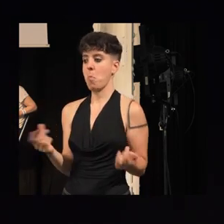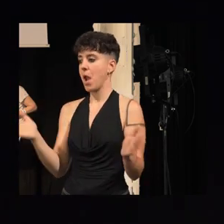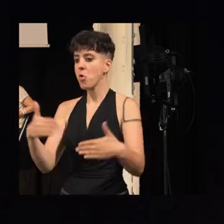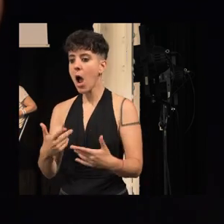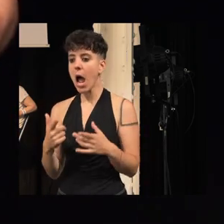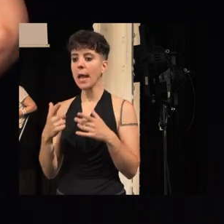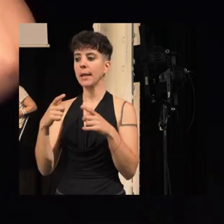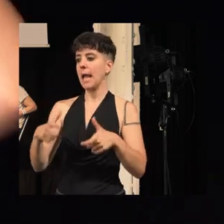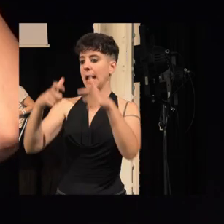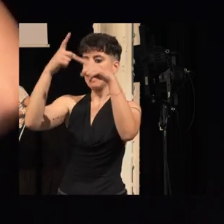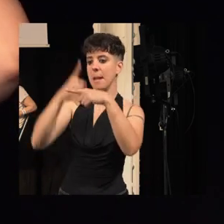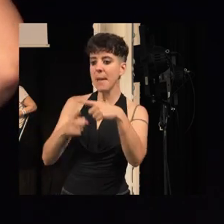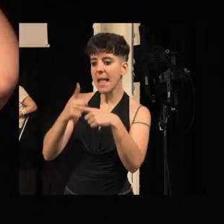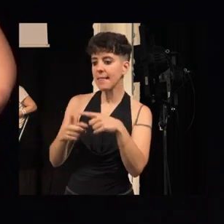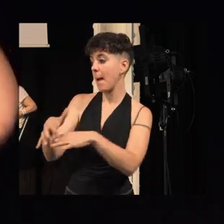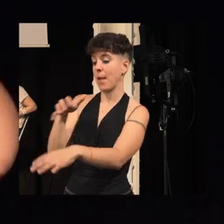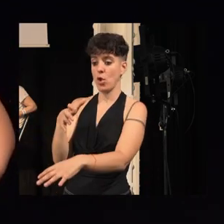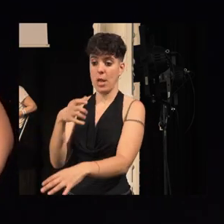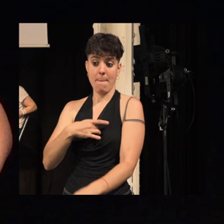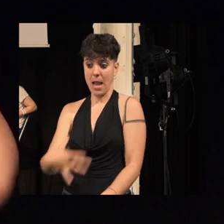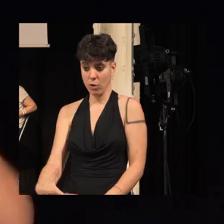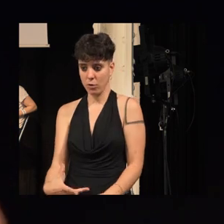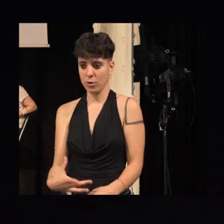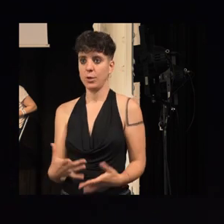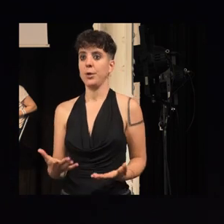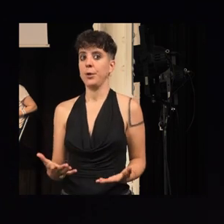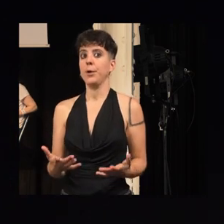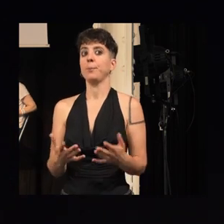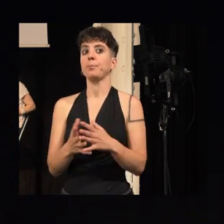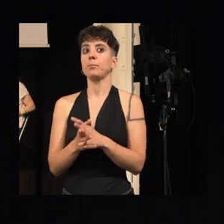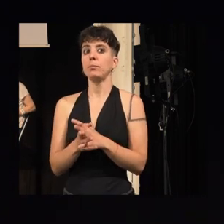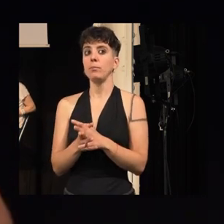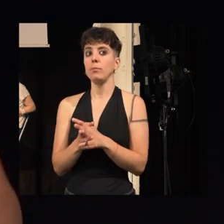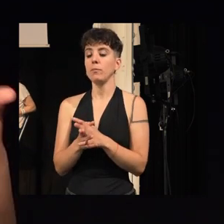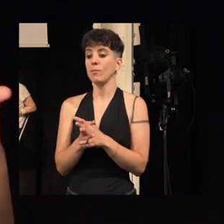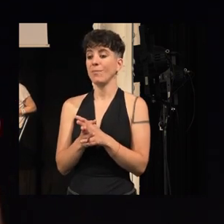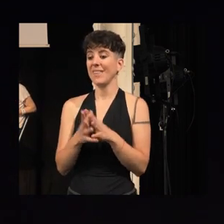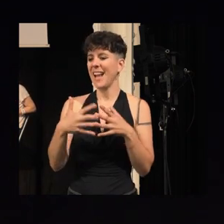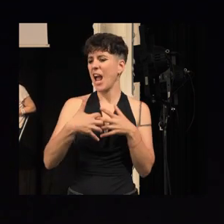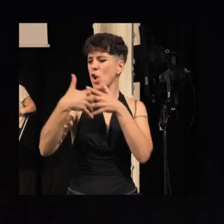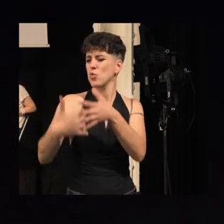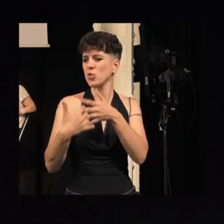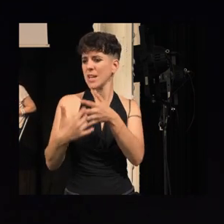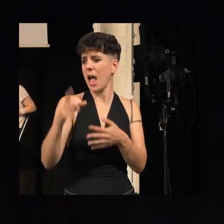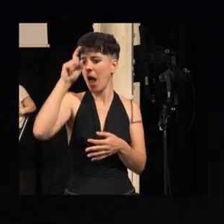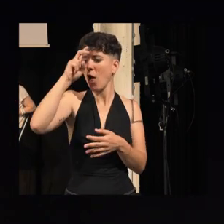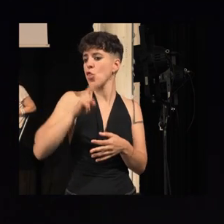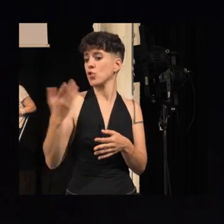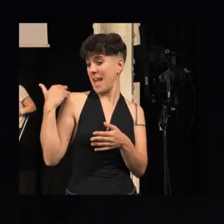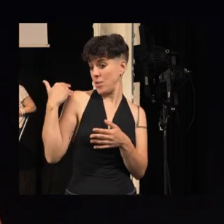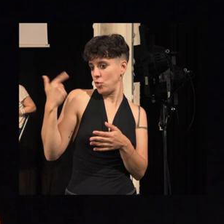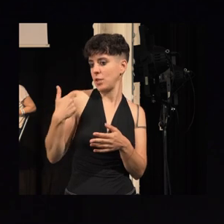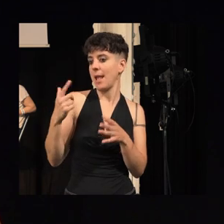mayoritariamente blanco. De hecho, la gran batalla de las asociaciones, la gran batalla de los dos últimos años de las asociaciones